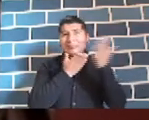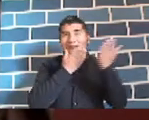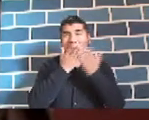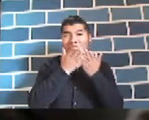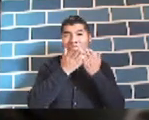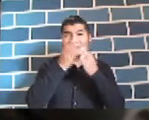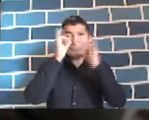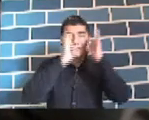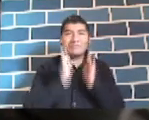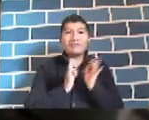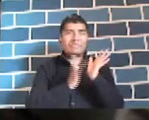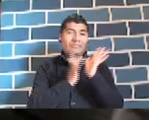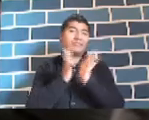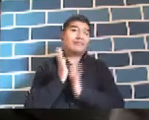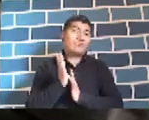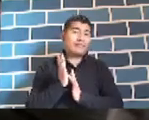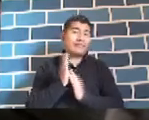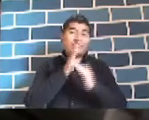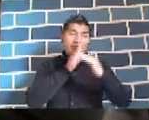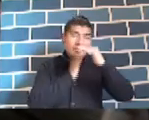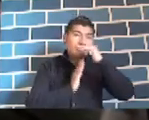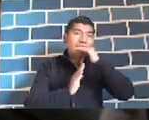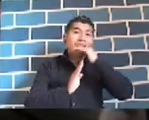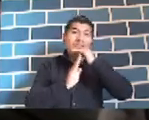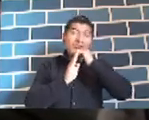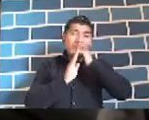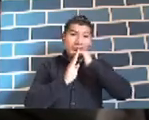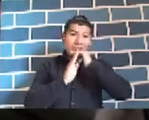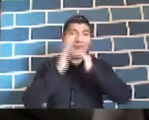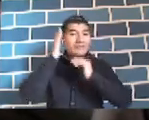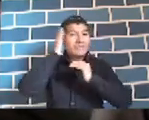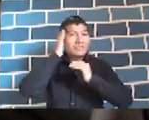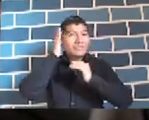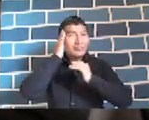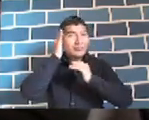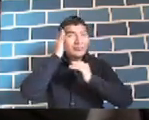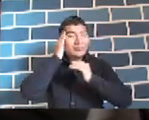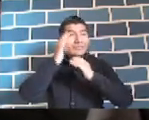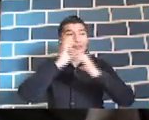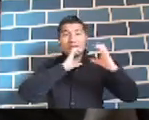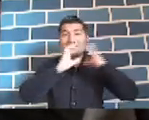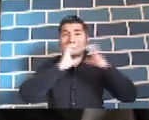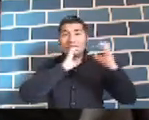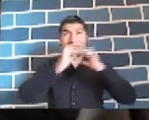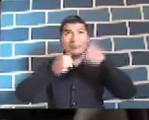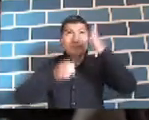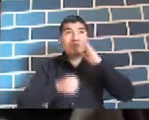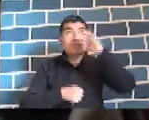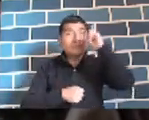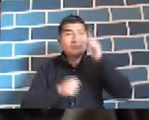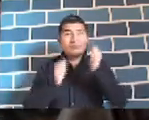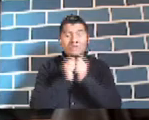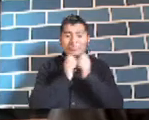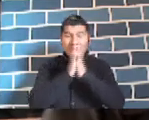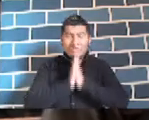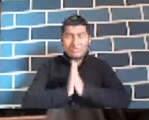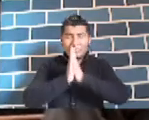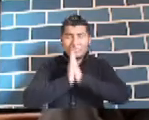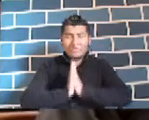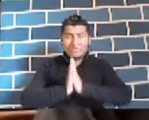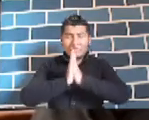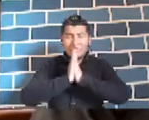estilo de jesús el humilde sabe sobre todo comunicarse con dios por medio de la oración